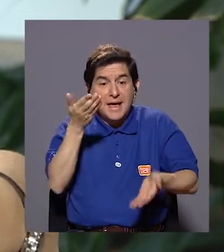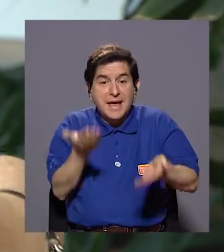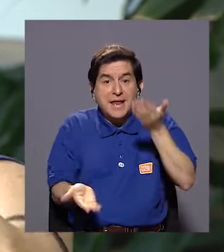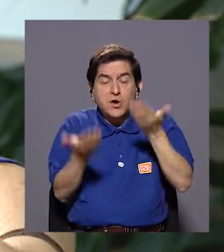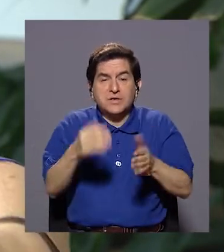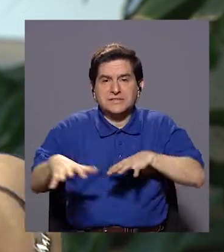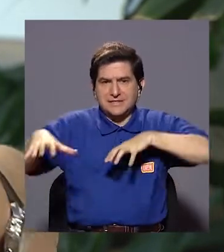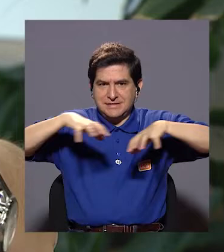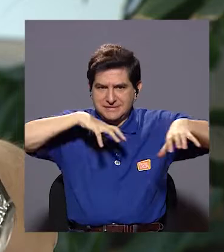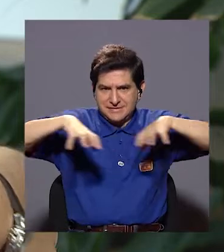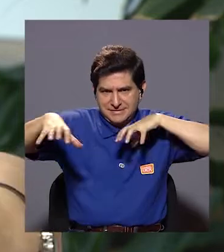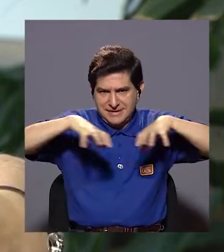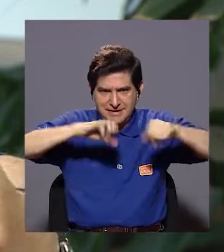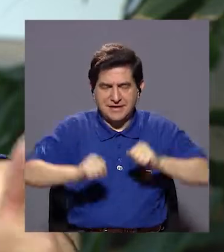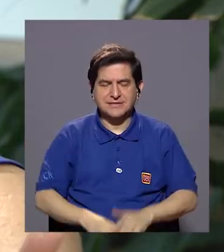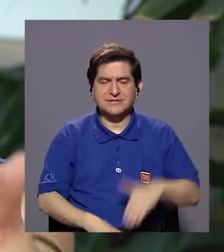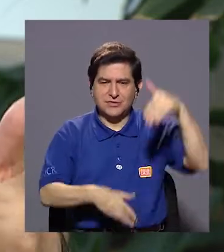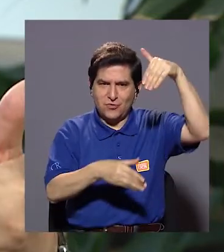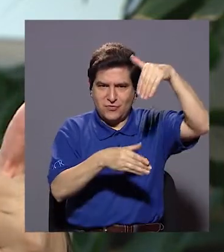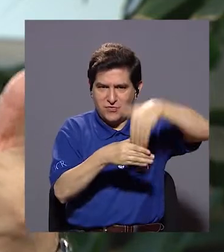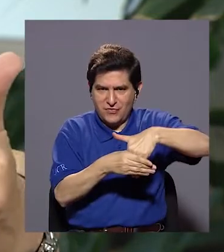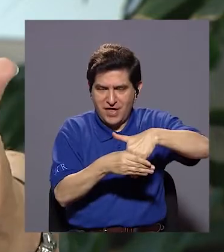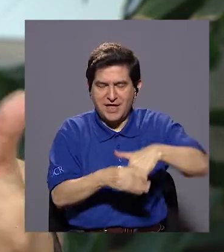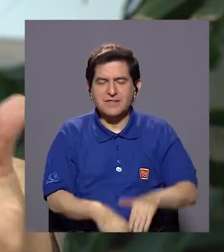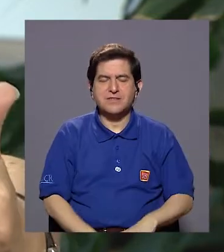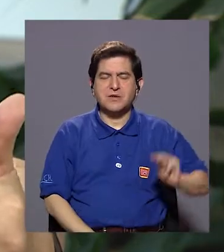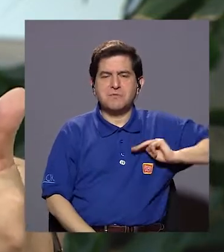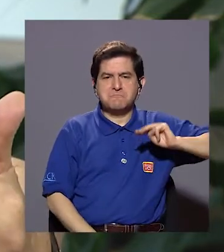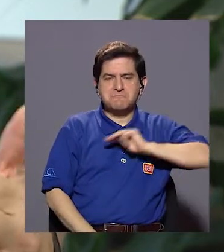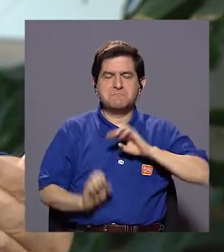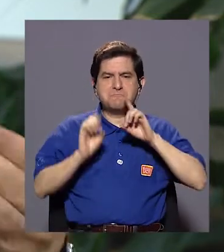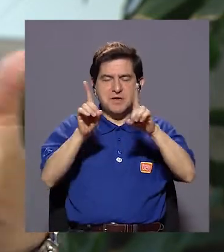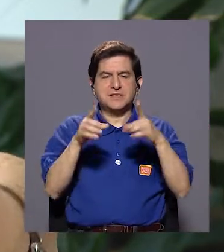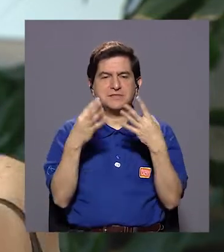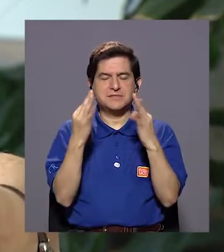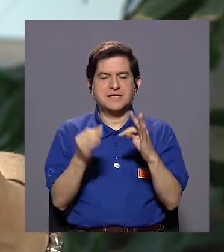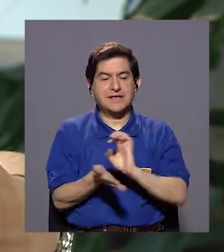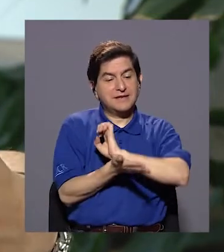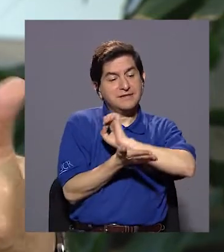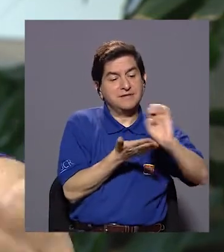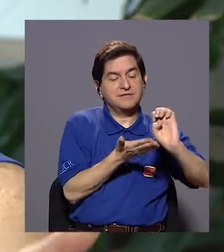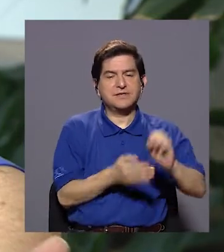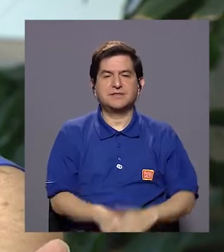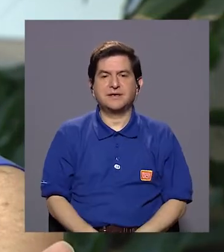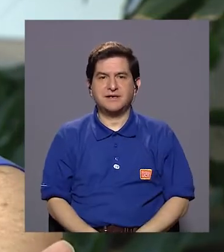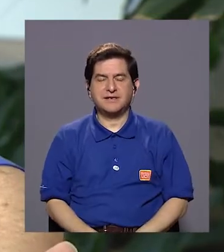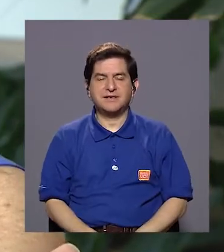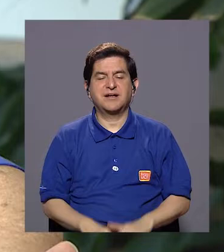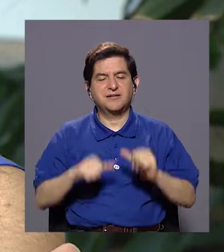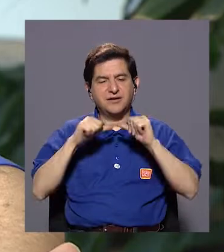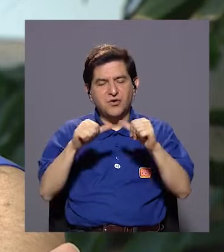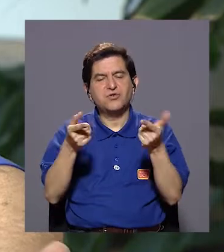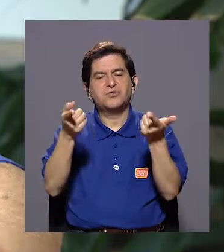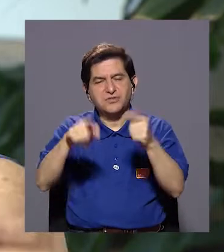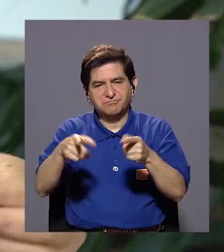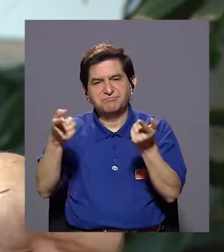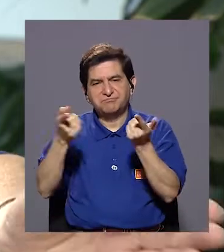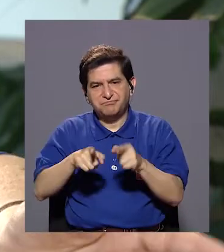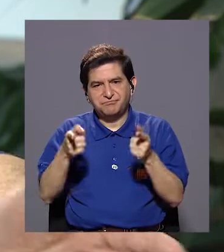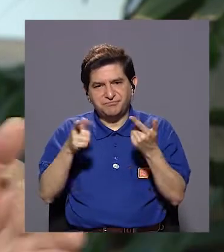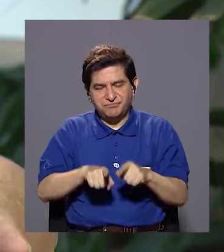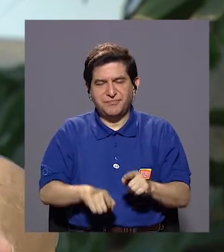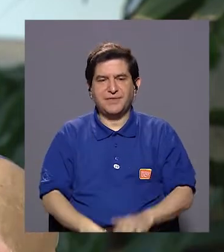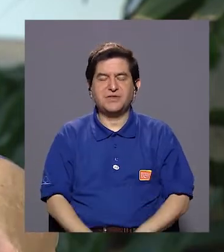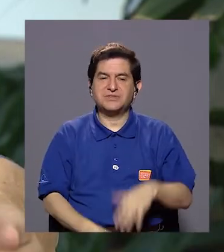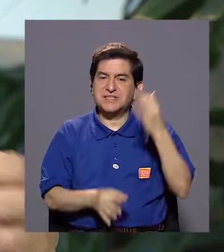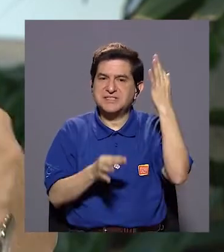podemos realizar acciones o actividades dentro del Ministerio de Educación para que no se den, se nos siguen presentando, y entonces